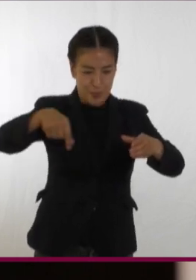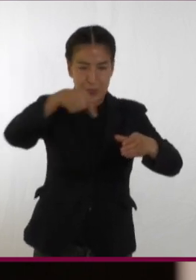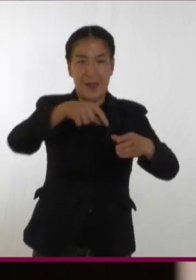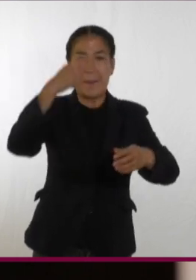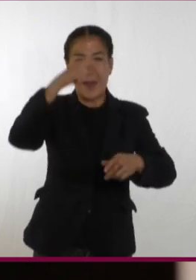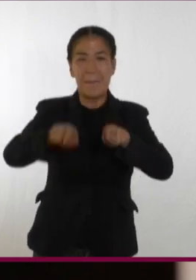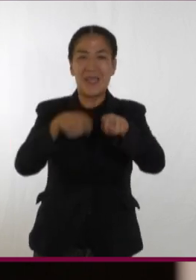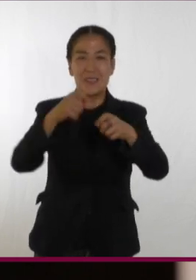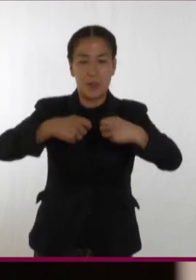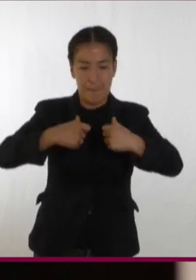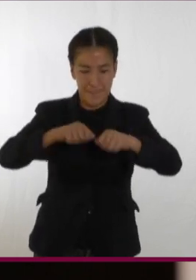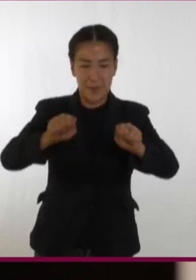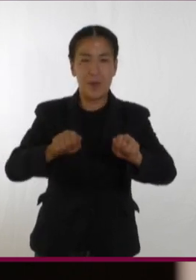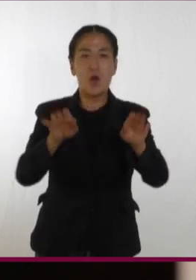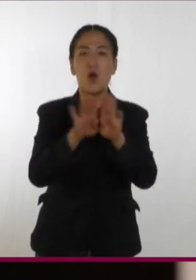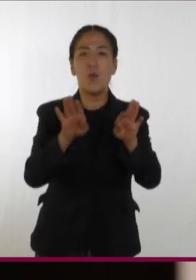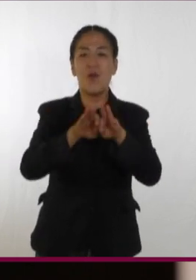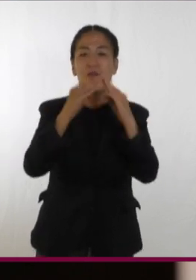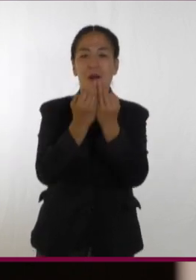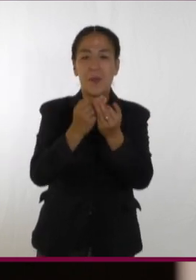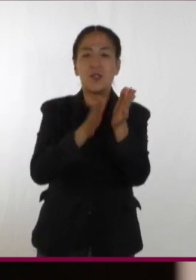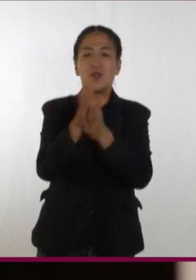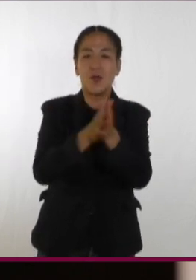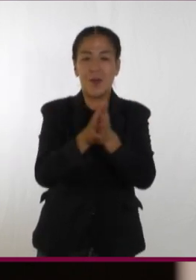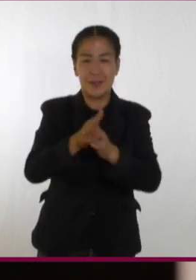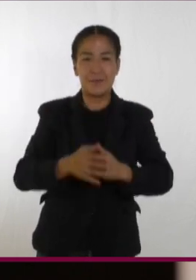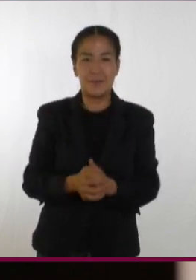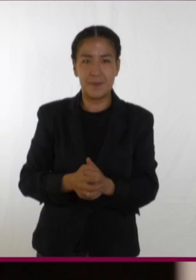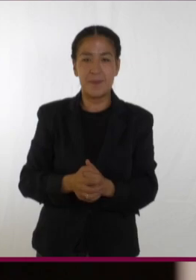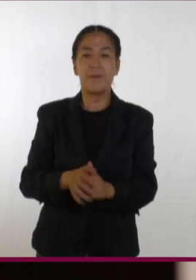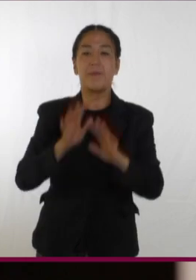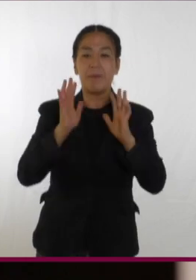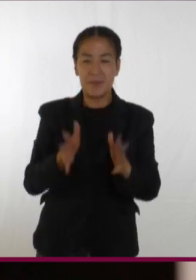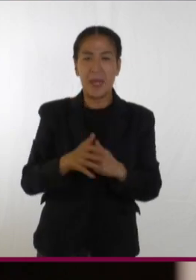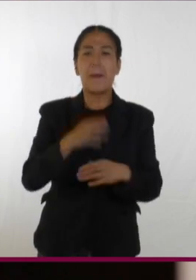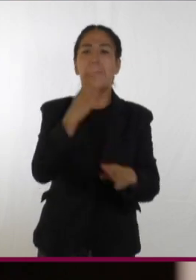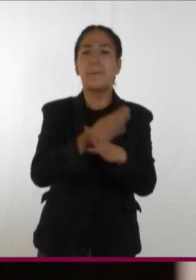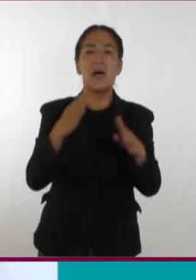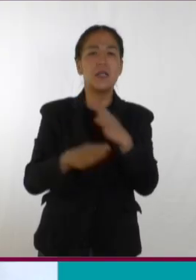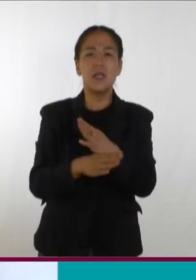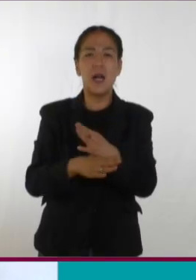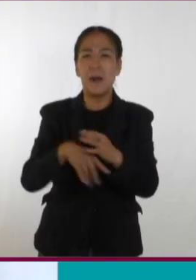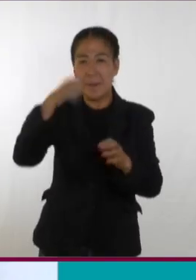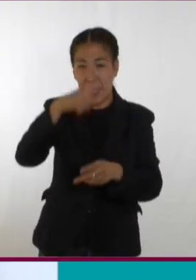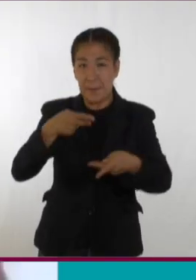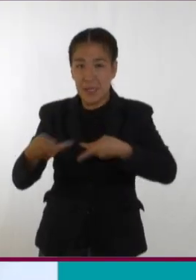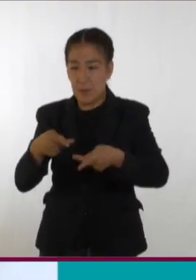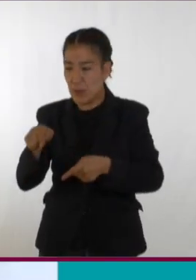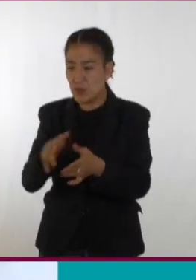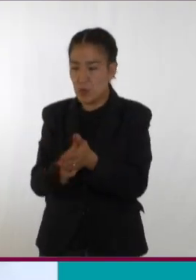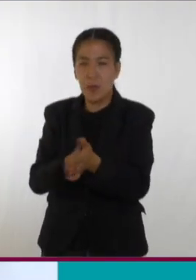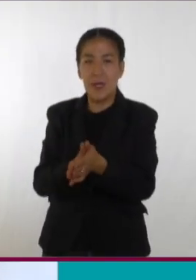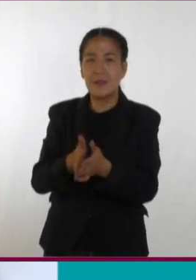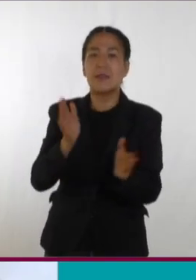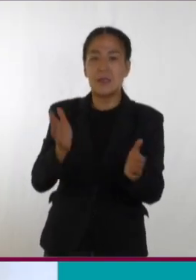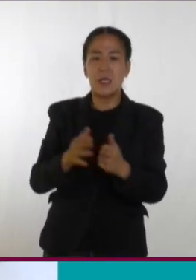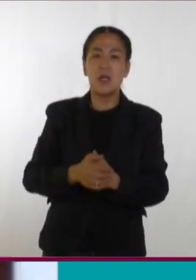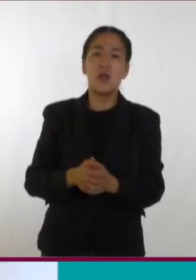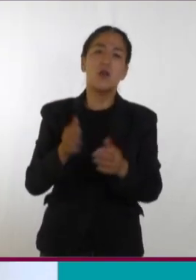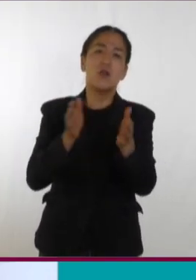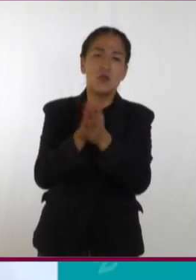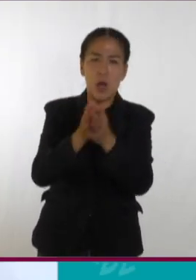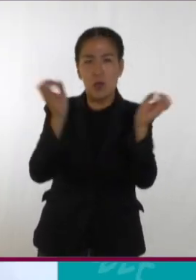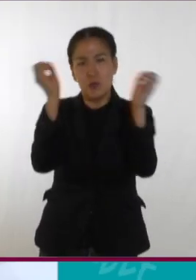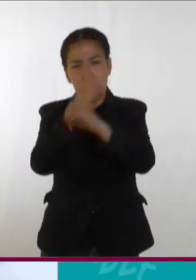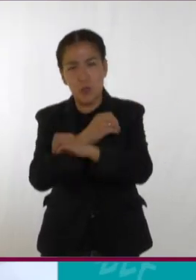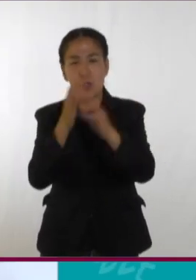pues evidentemente un molde de policarbonato que tenga la forma de una tableta de chocolate. ¿Correcto? Como materia prima, pues ya es según